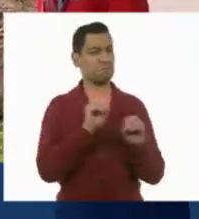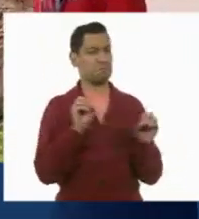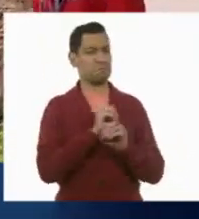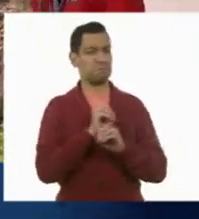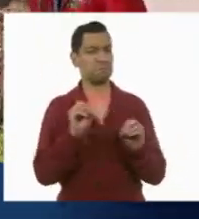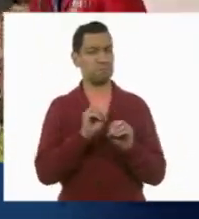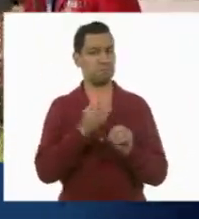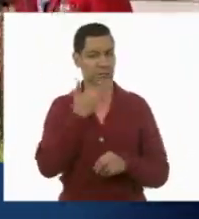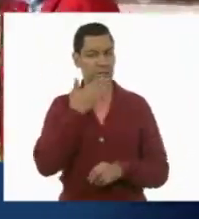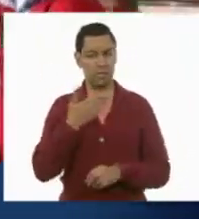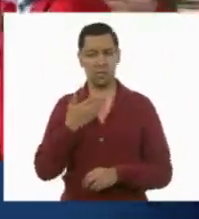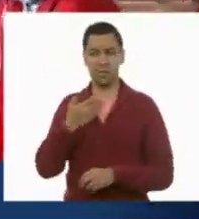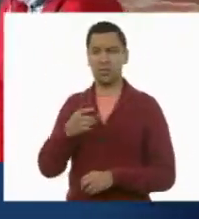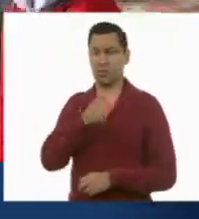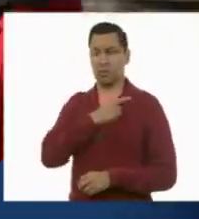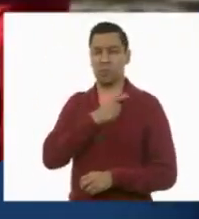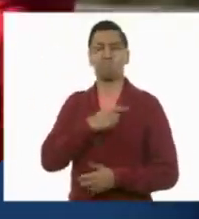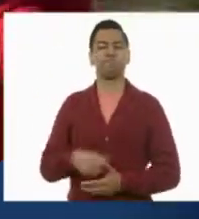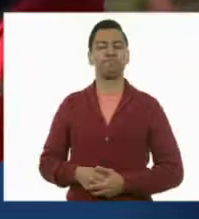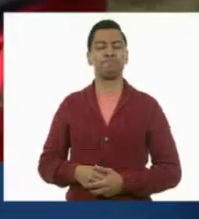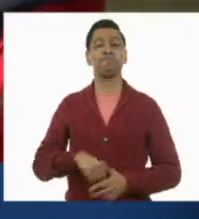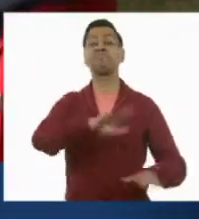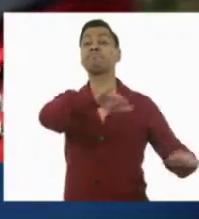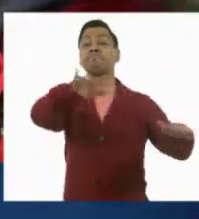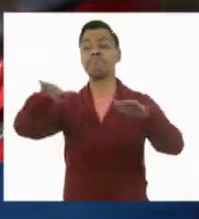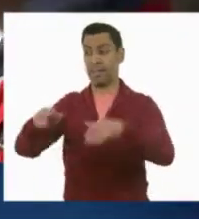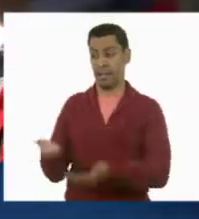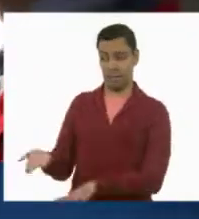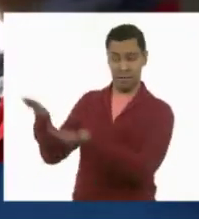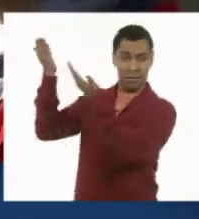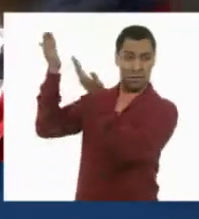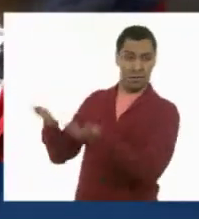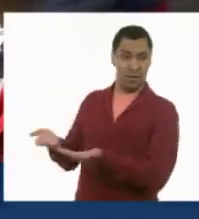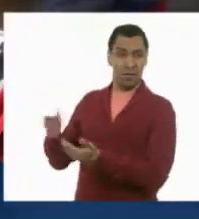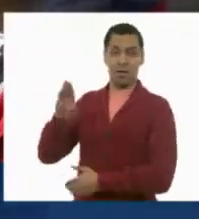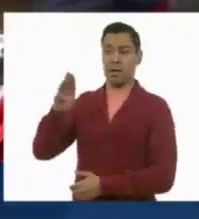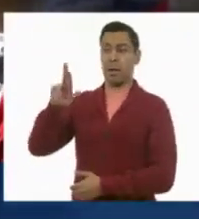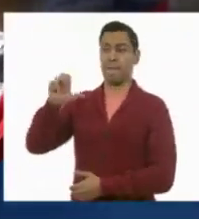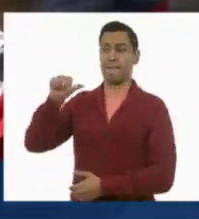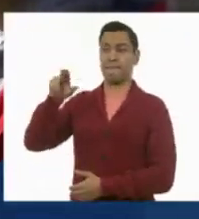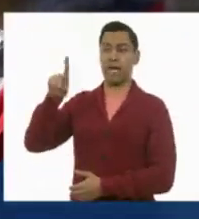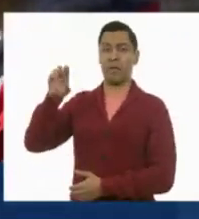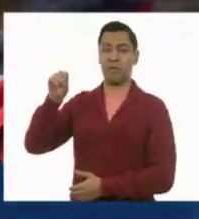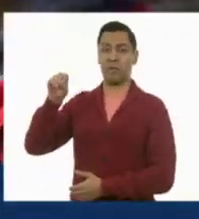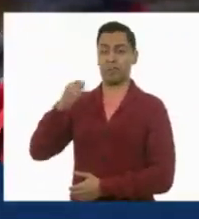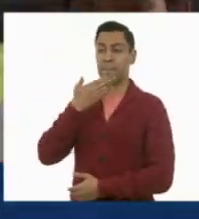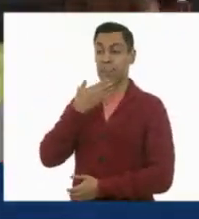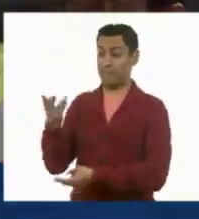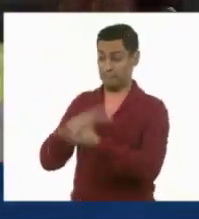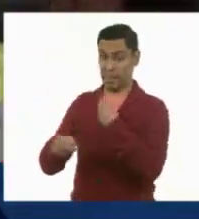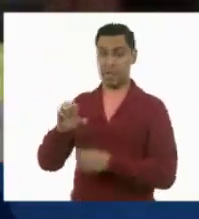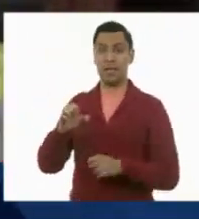Ah, bien. Chicos, él es Brandon. Denle la bienvenida al equipo. Hola.